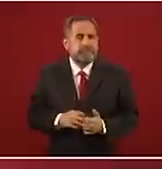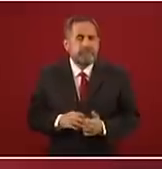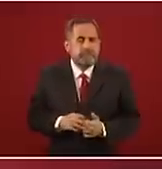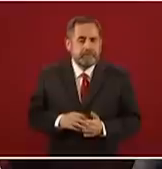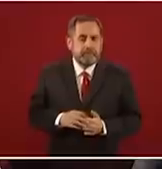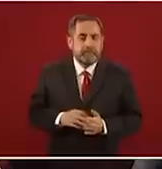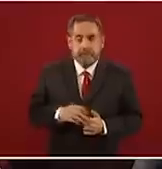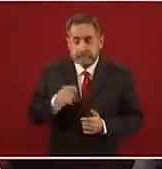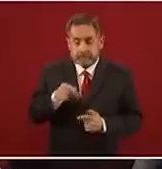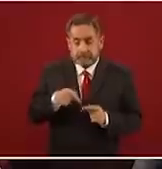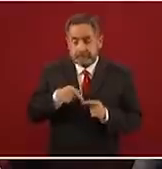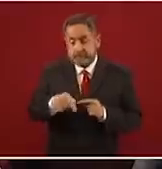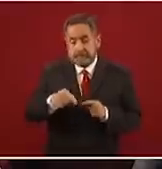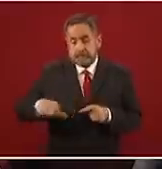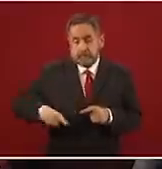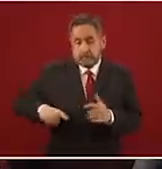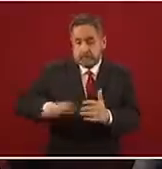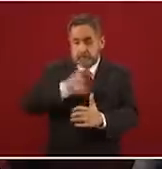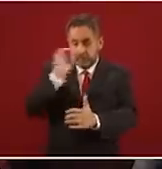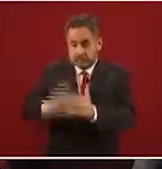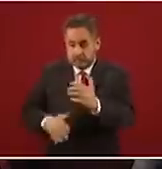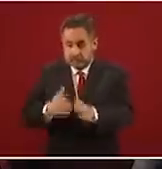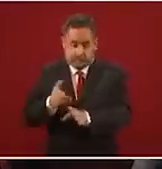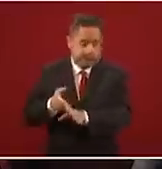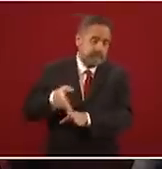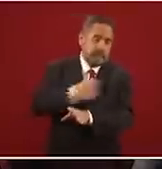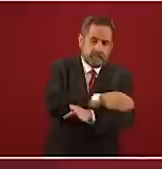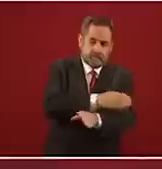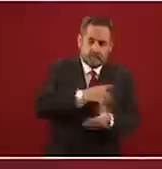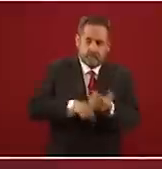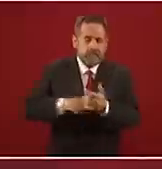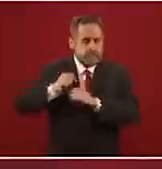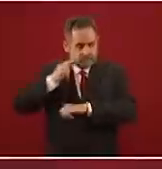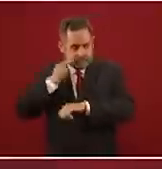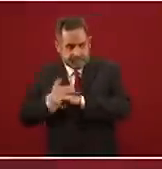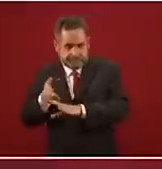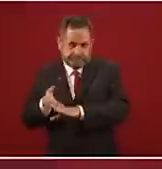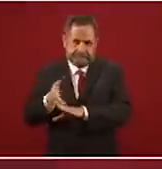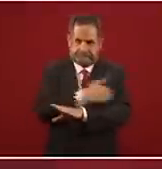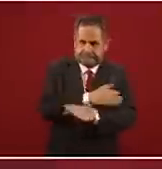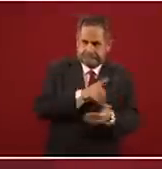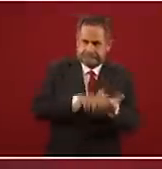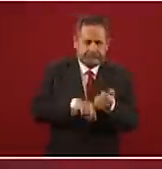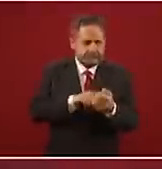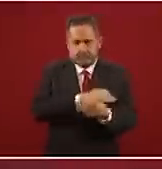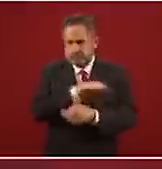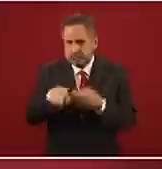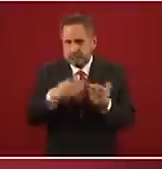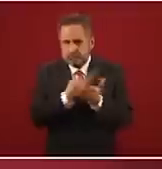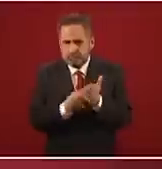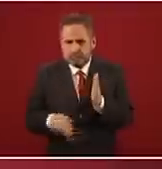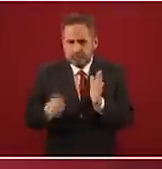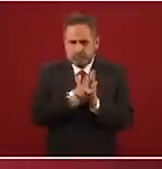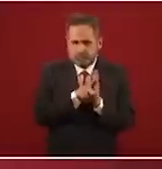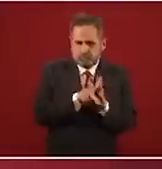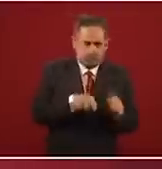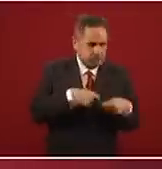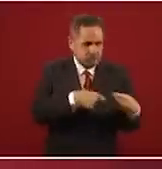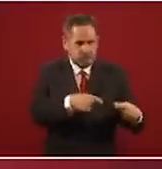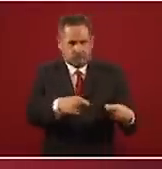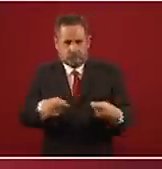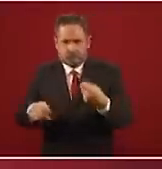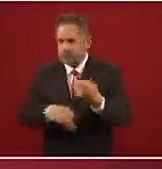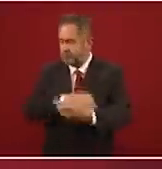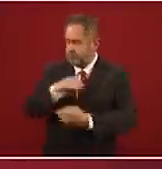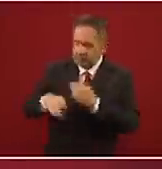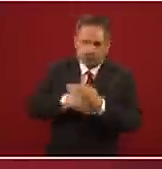antes de que termine el gobierno que encabezo, van a estar basificados todos los